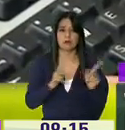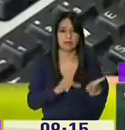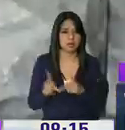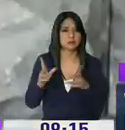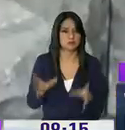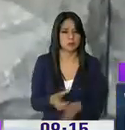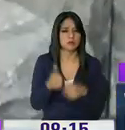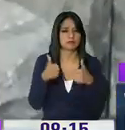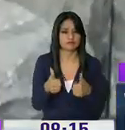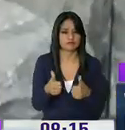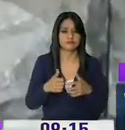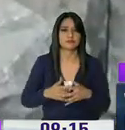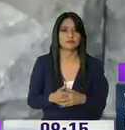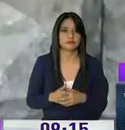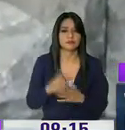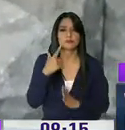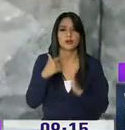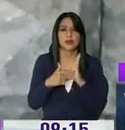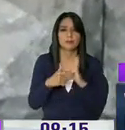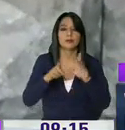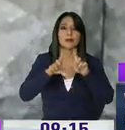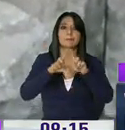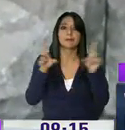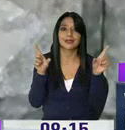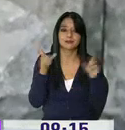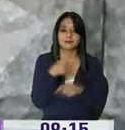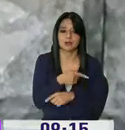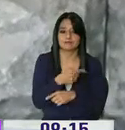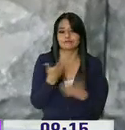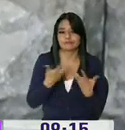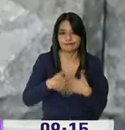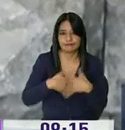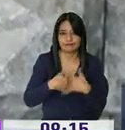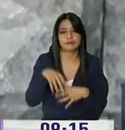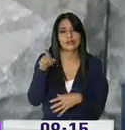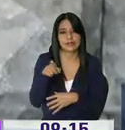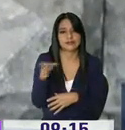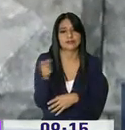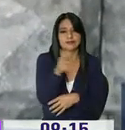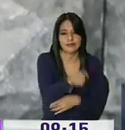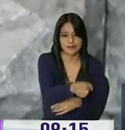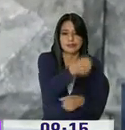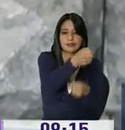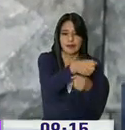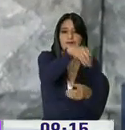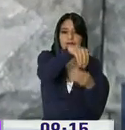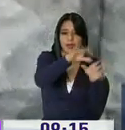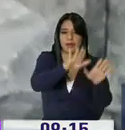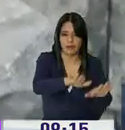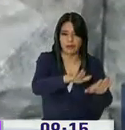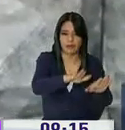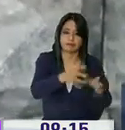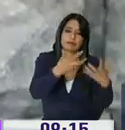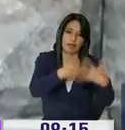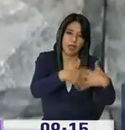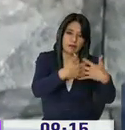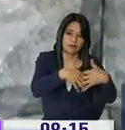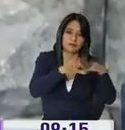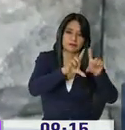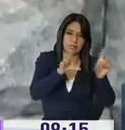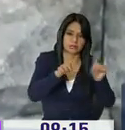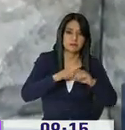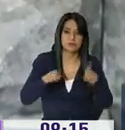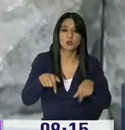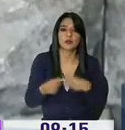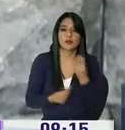seguridad. Industrias manufactureras necesitan de la presencia de los colaboradores de la empresa ahí mismo. ¿Qué es lo que estamos haciendo nosotros